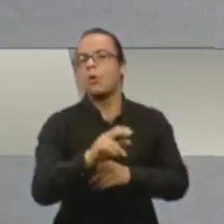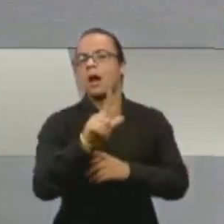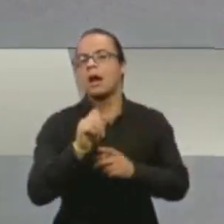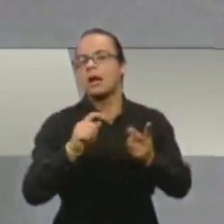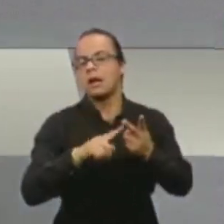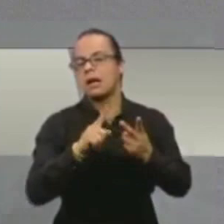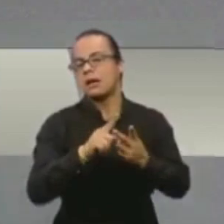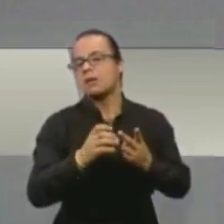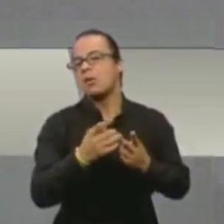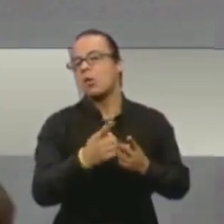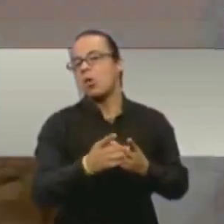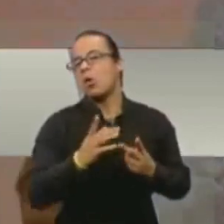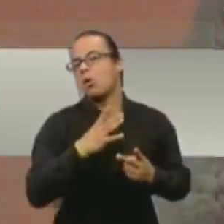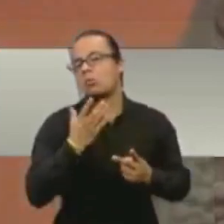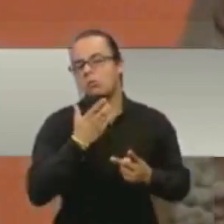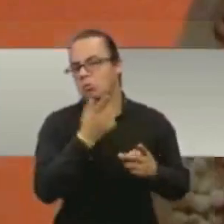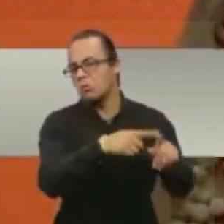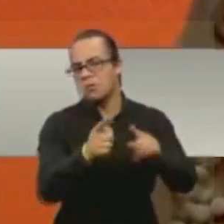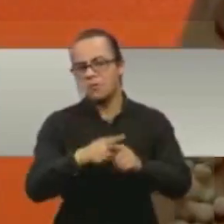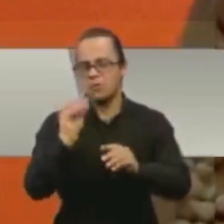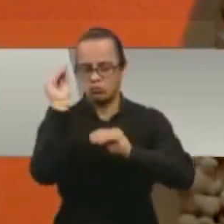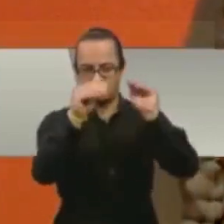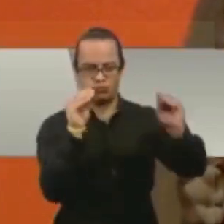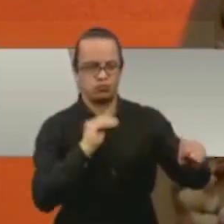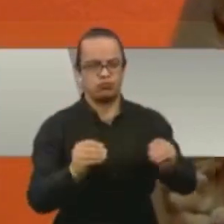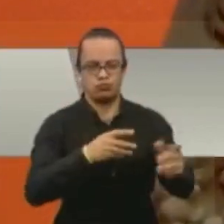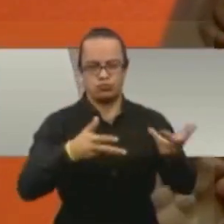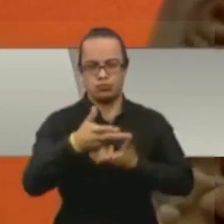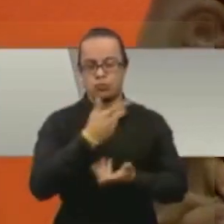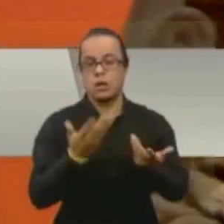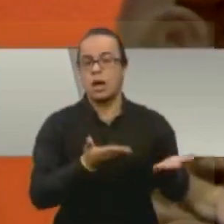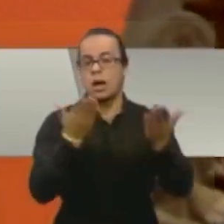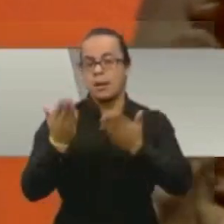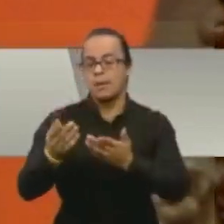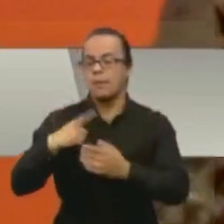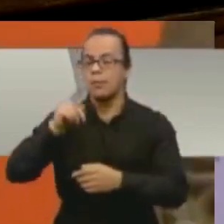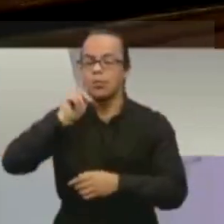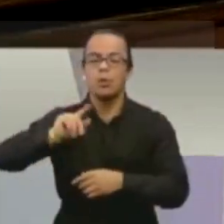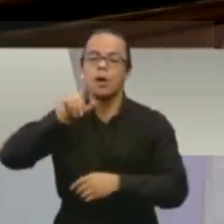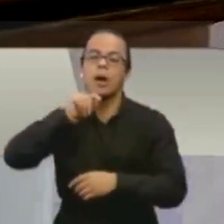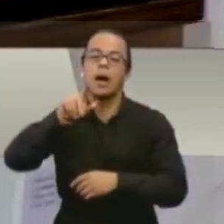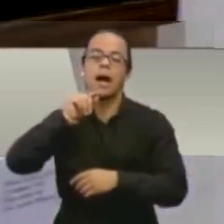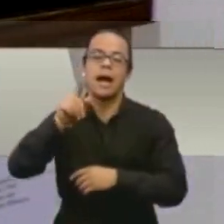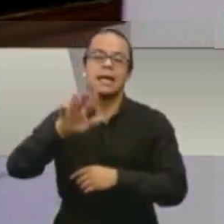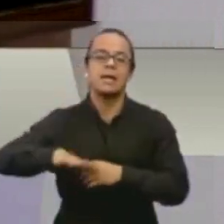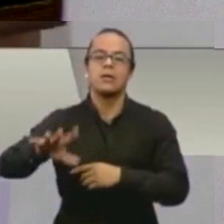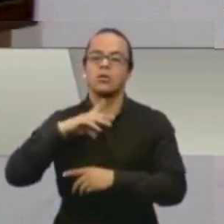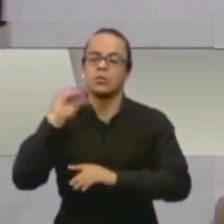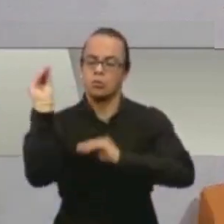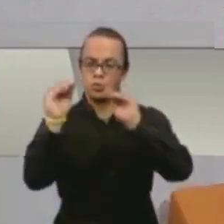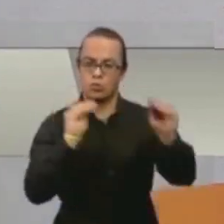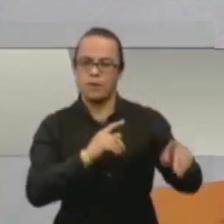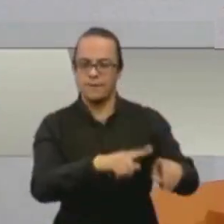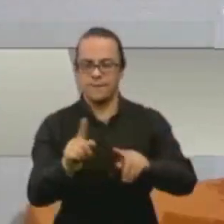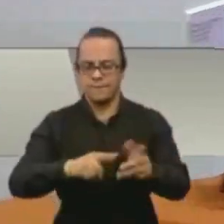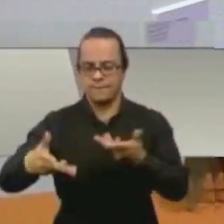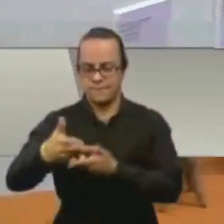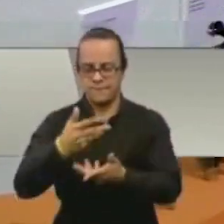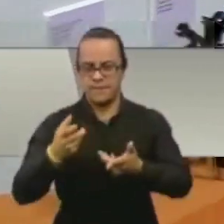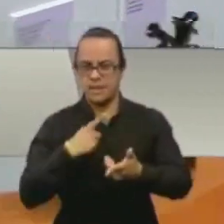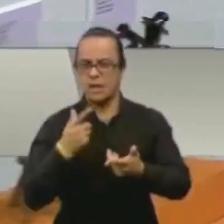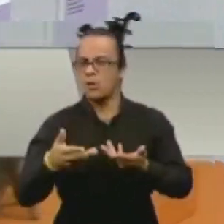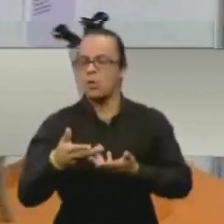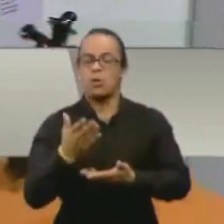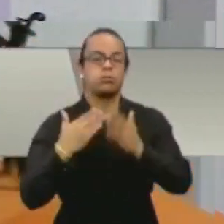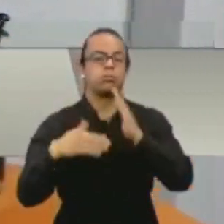del imaginario popular colectivo, se conjugan con las de la jalisciense María Izquierdo, las cuales son una propuesta plástica más elaborada,